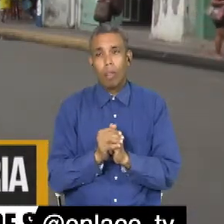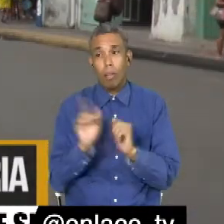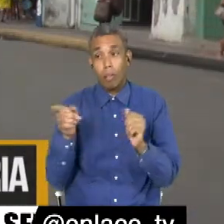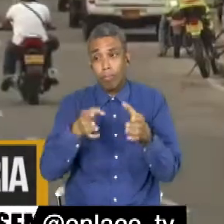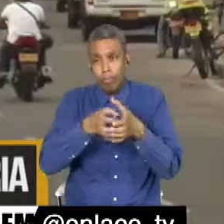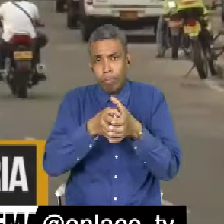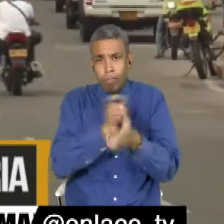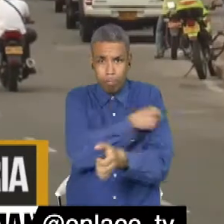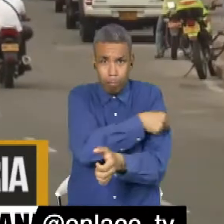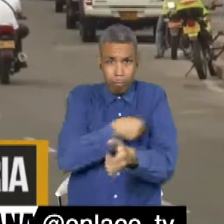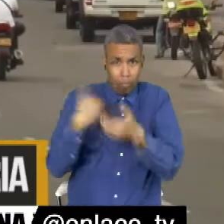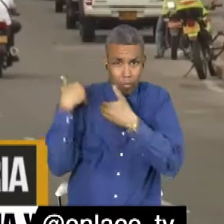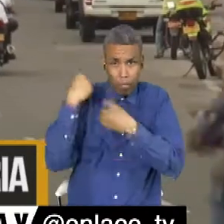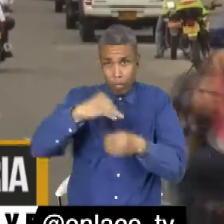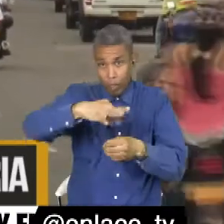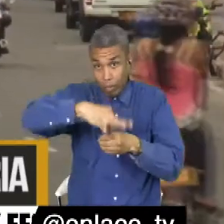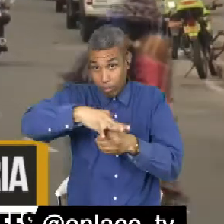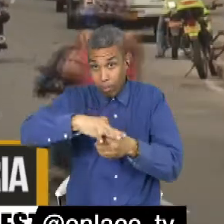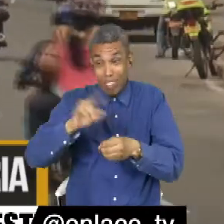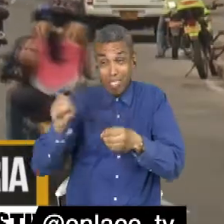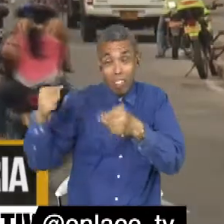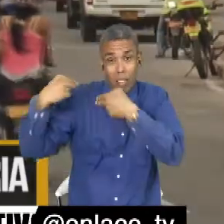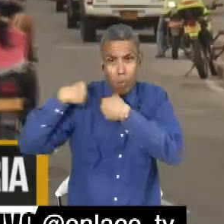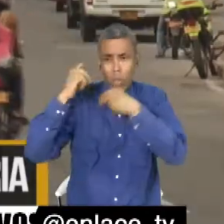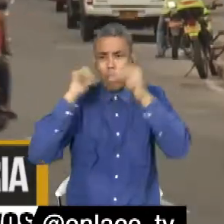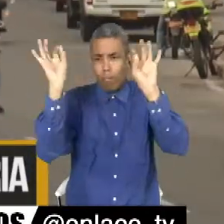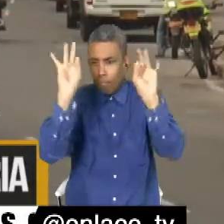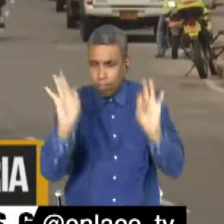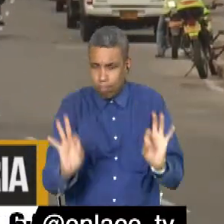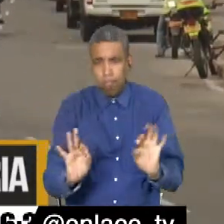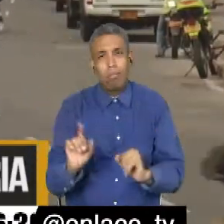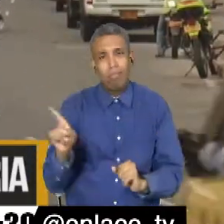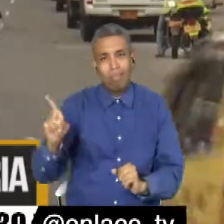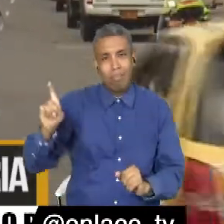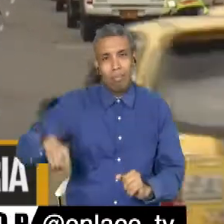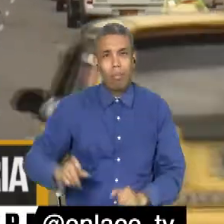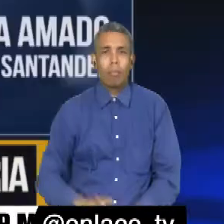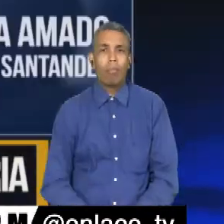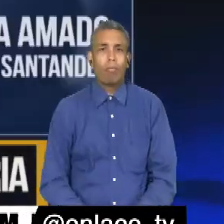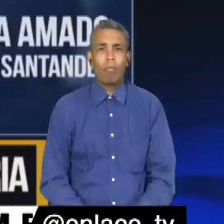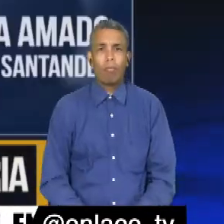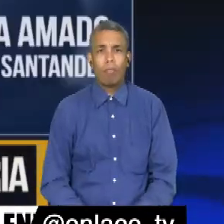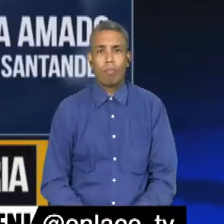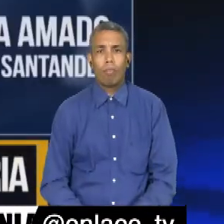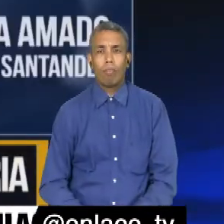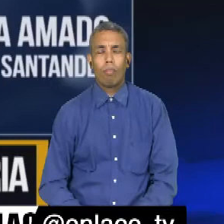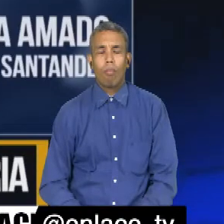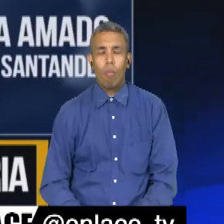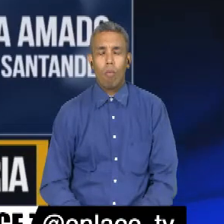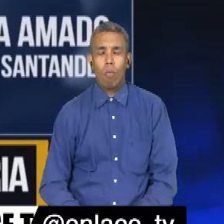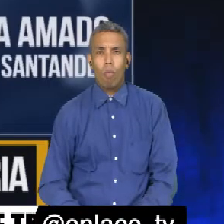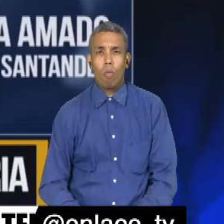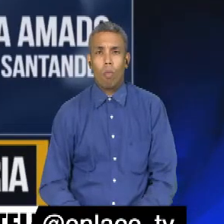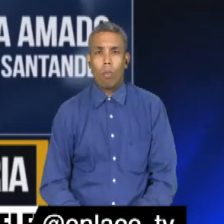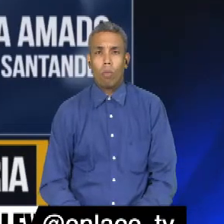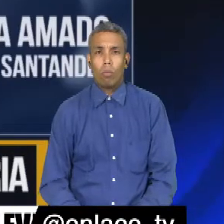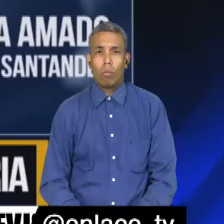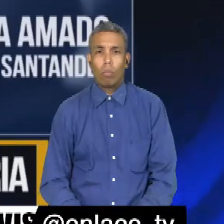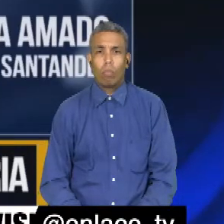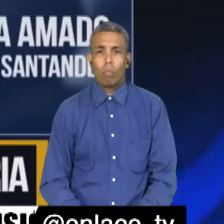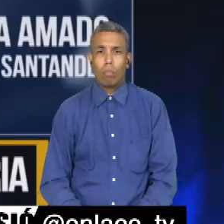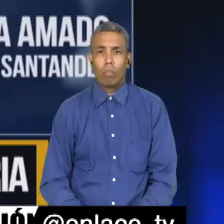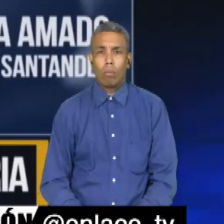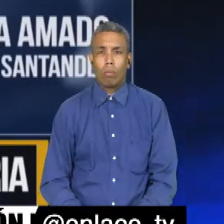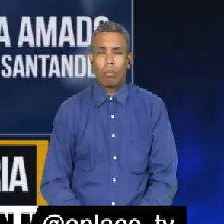de sacar avante este proceso y para ello debe contar con el equipo humano y la logística que él mismo demanda. Es un tema que, como usted lo ve, en esos días